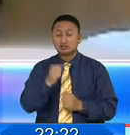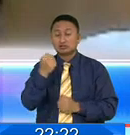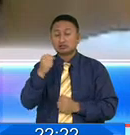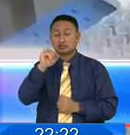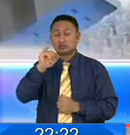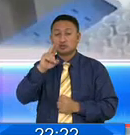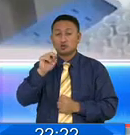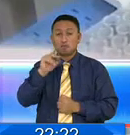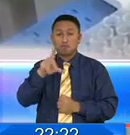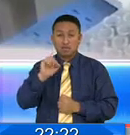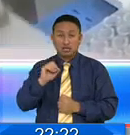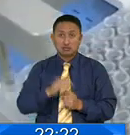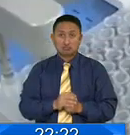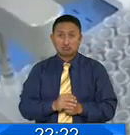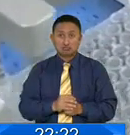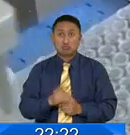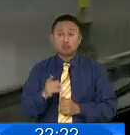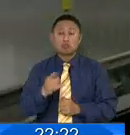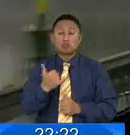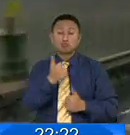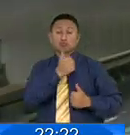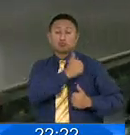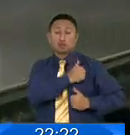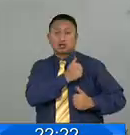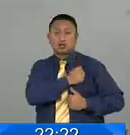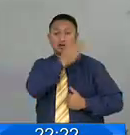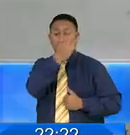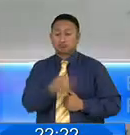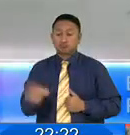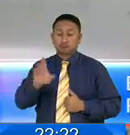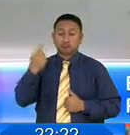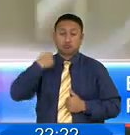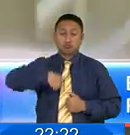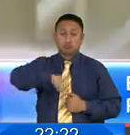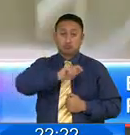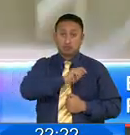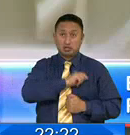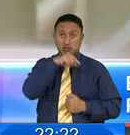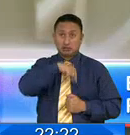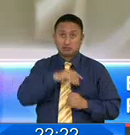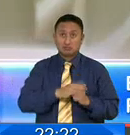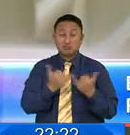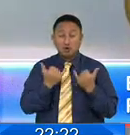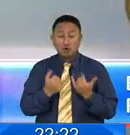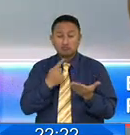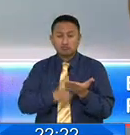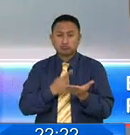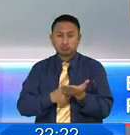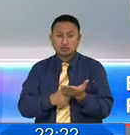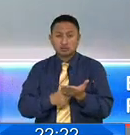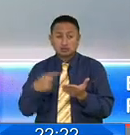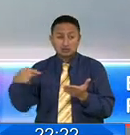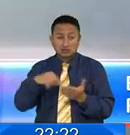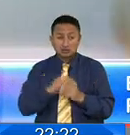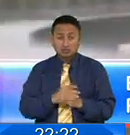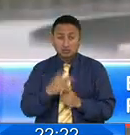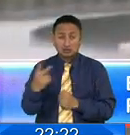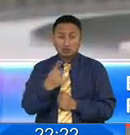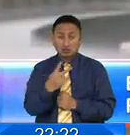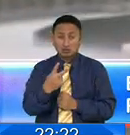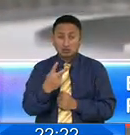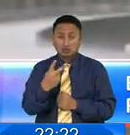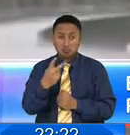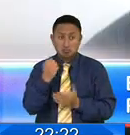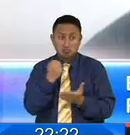AstraZeneca. Países como Canadá, Reino Unido y España se encuentran analizando la implementación de estas